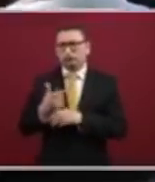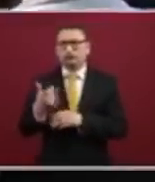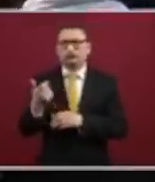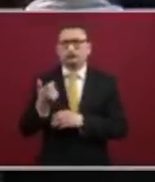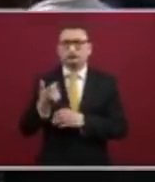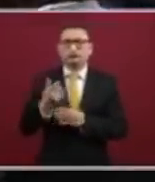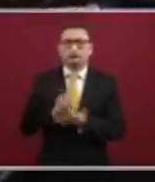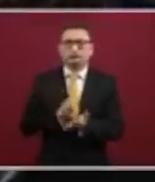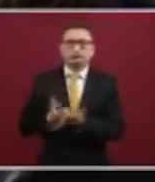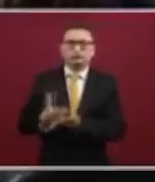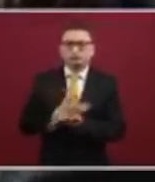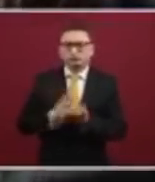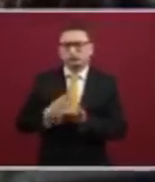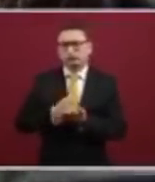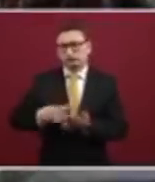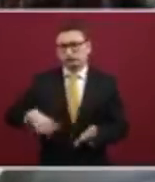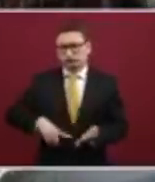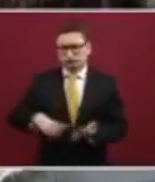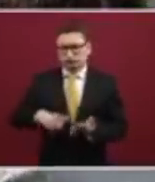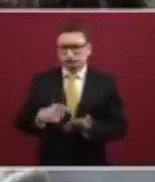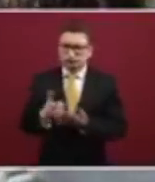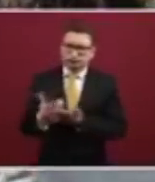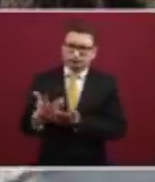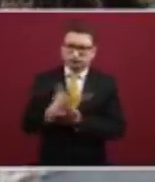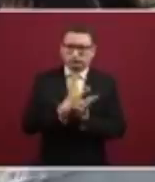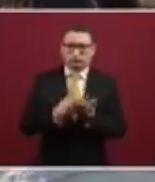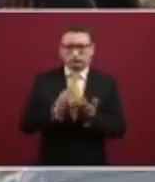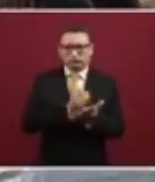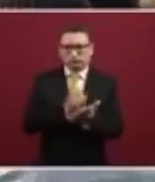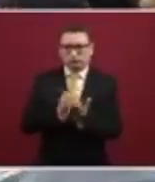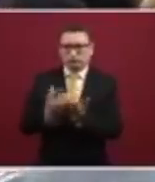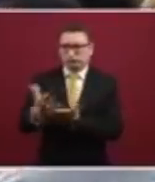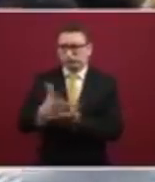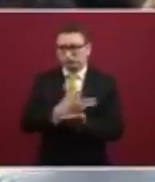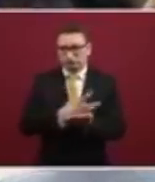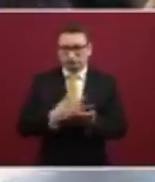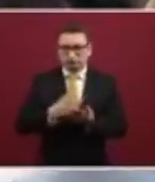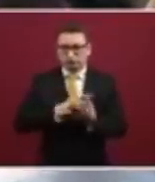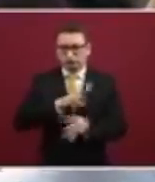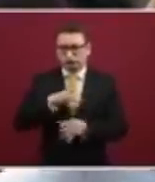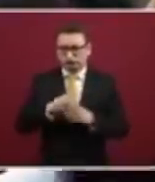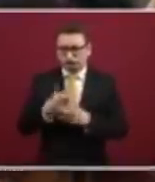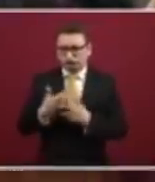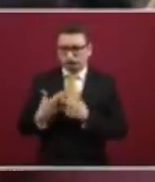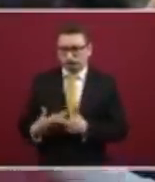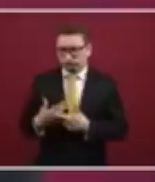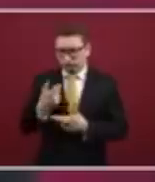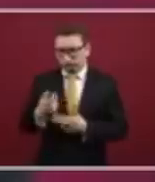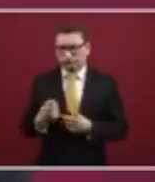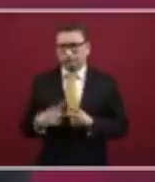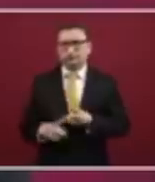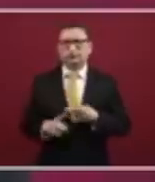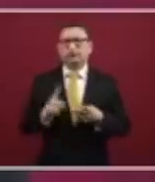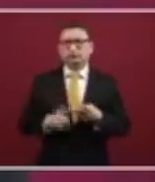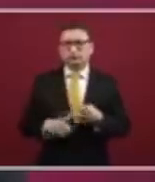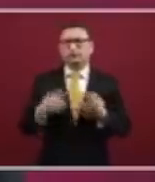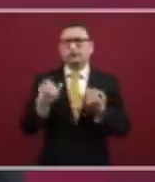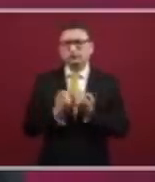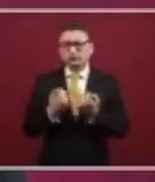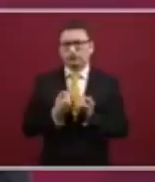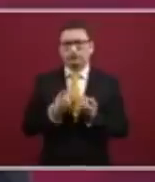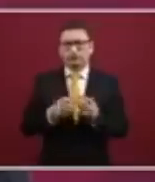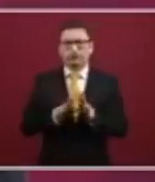ingresos que tiene el gobierno, de la recaudación y de cómo se